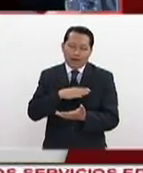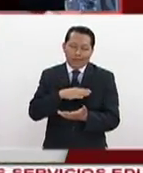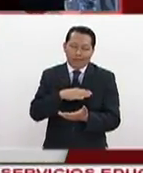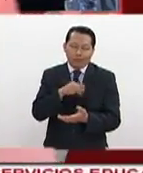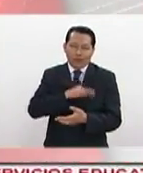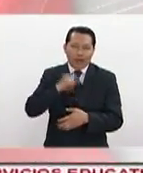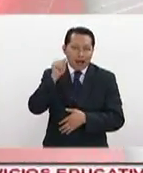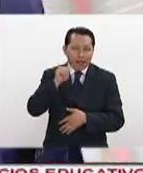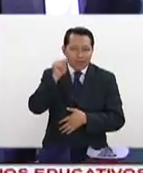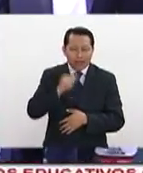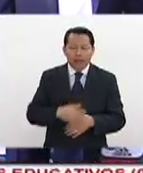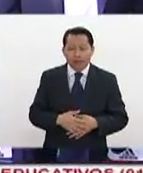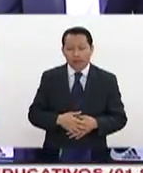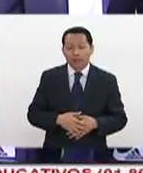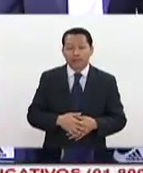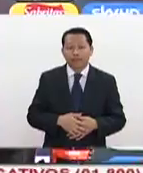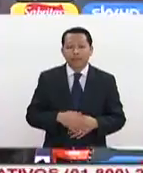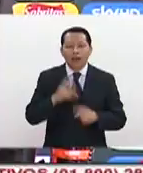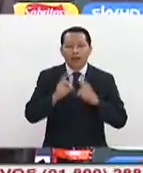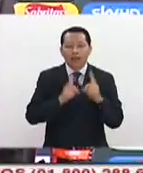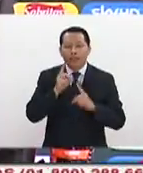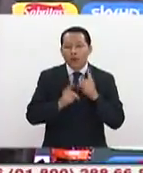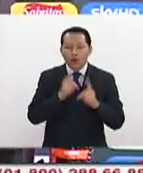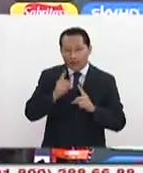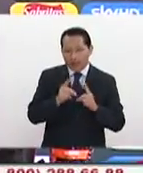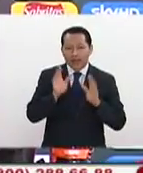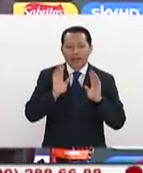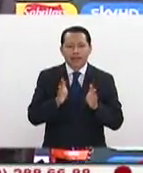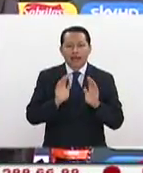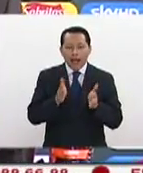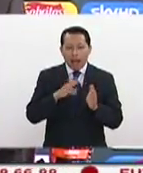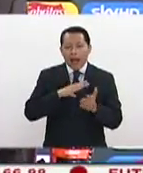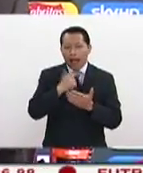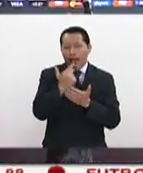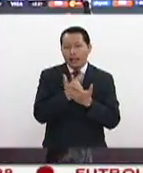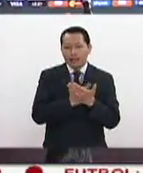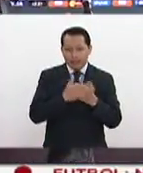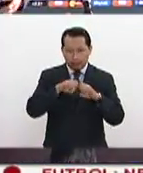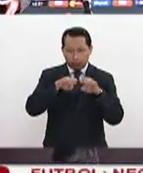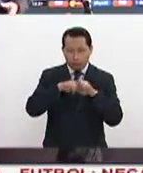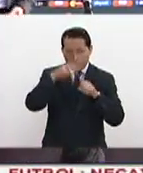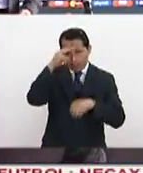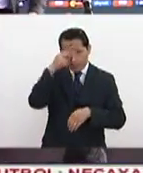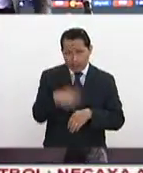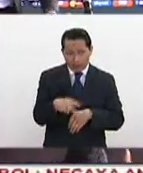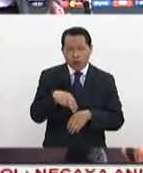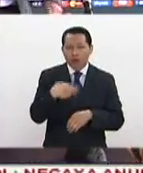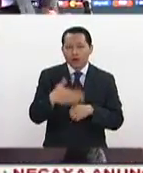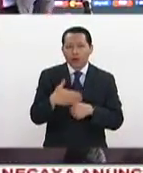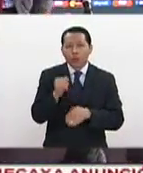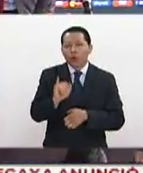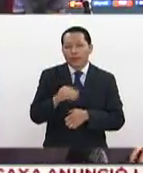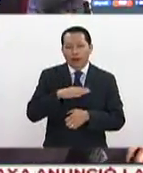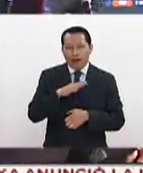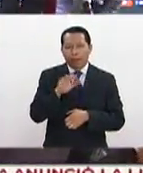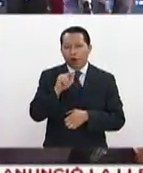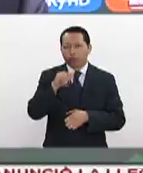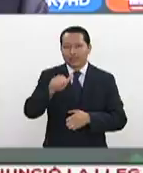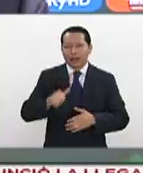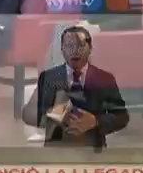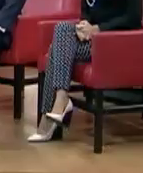abril. Y en los deportes quedó definida la convocatoria de la selección mexicana para el juego ante